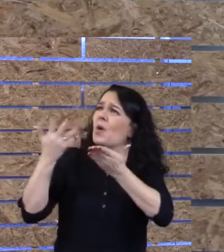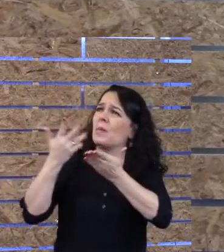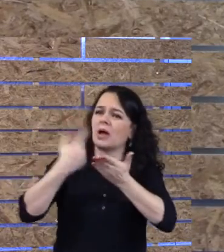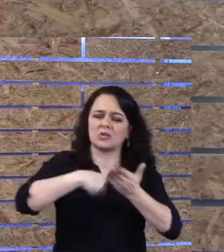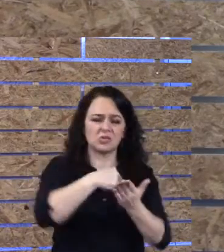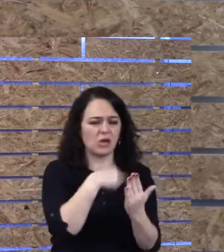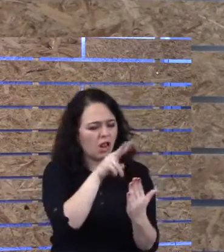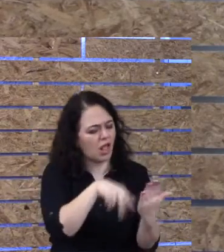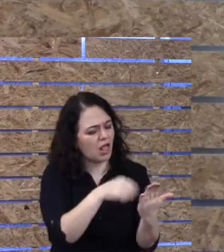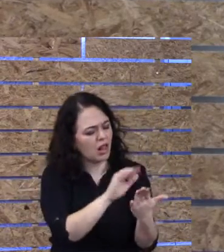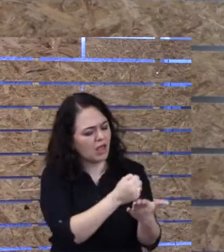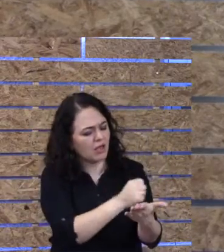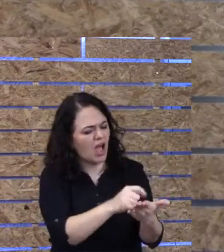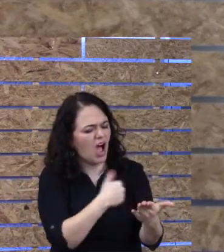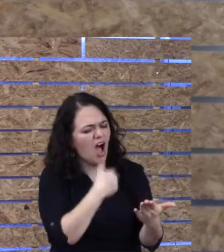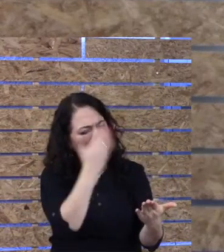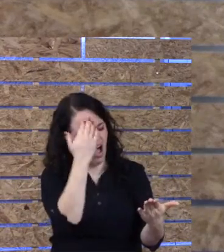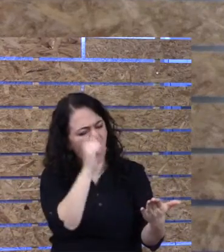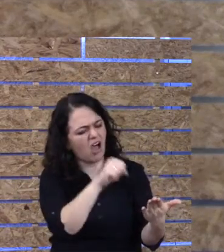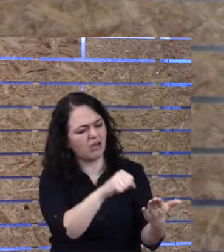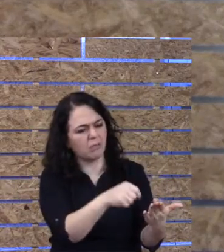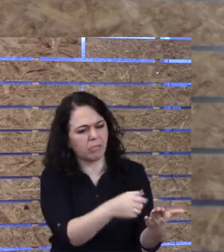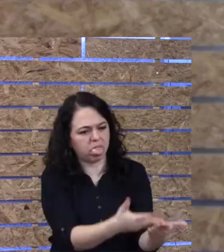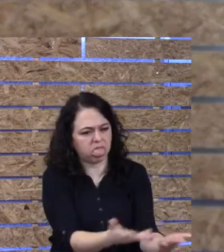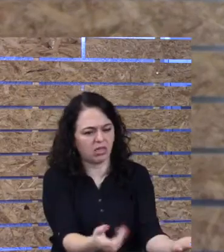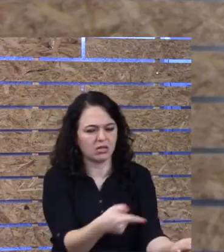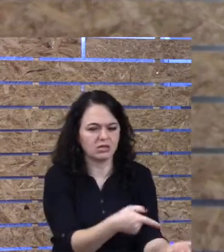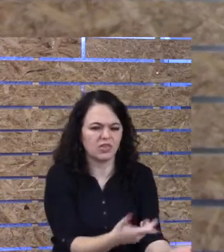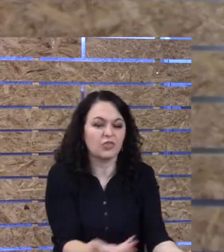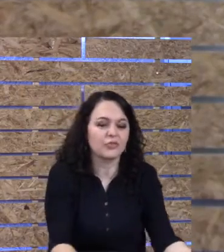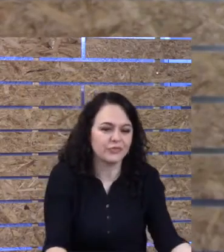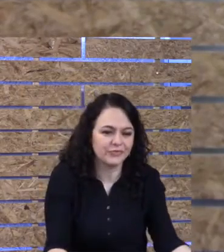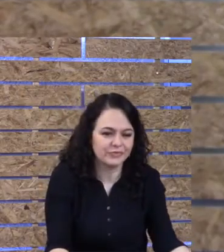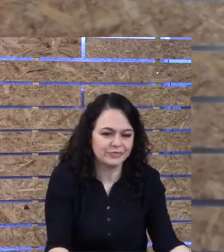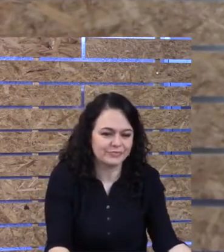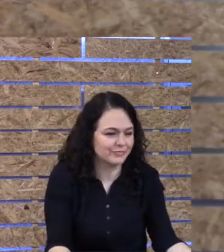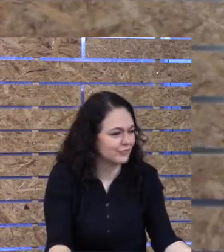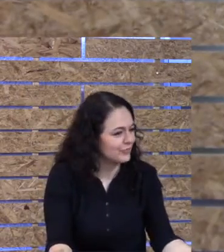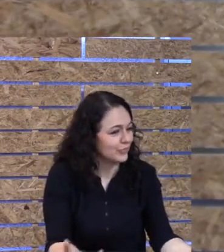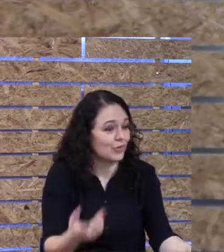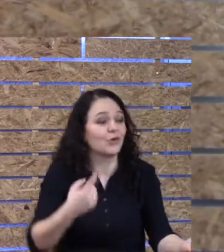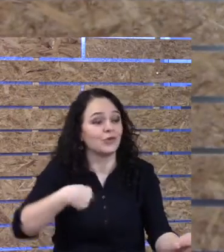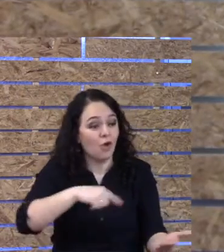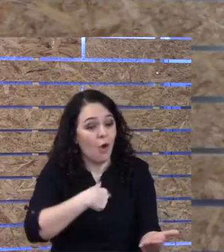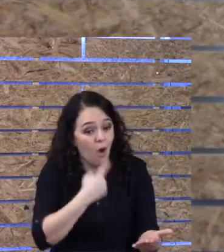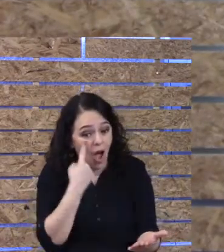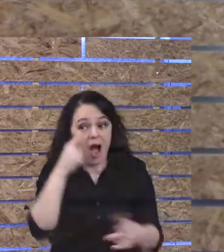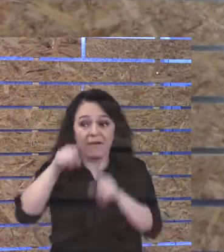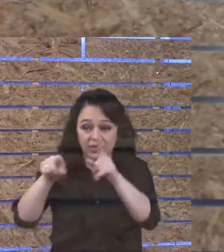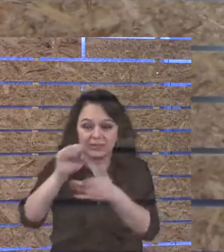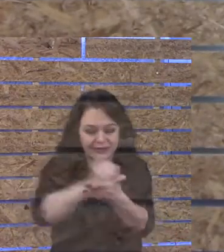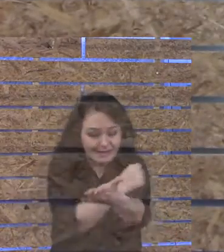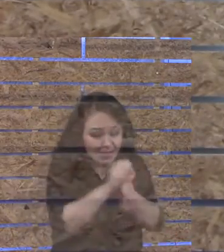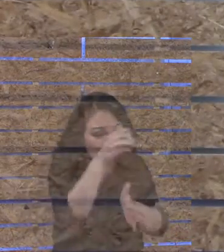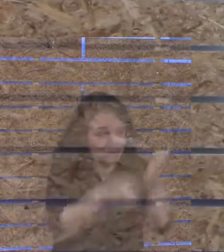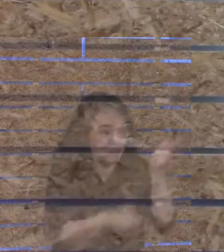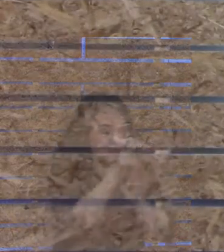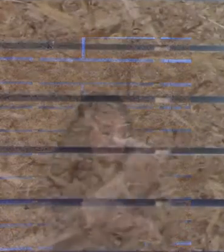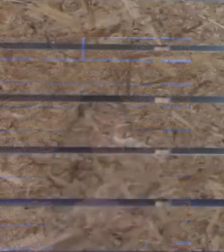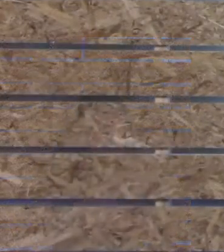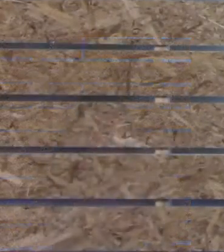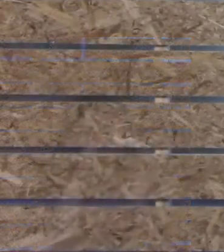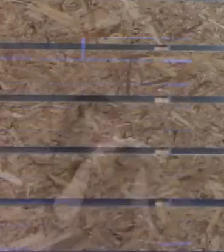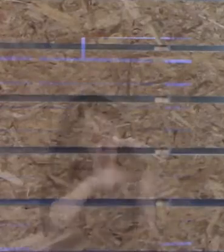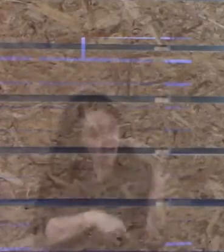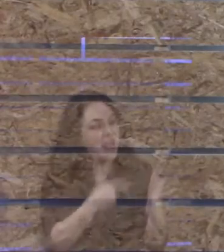estamos tomando la palabra de Dios en vano. Nos gusta que nos hablen del Salmo 23 porque dice cosas que nos